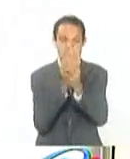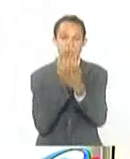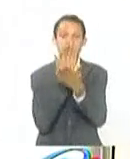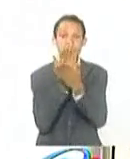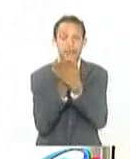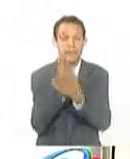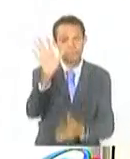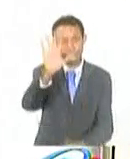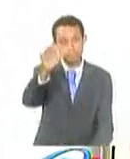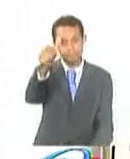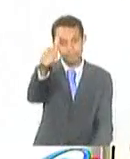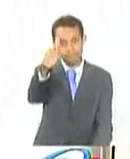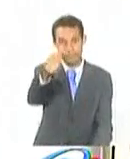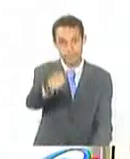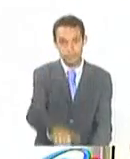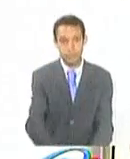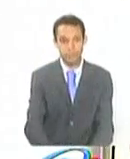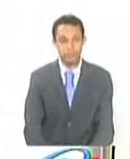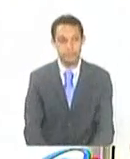de la noche muchas